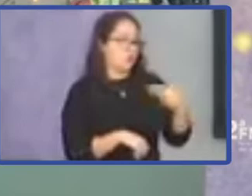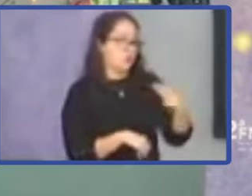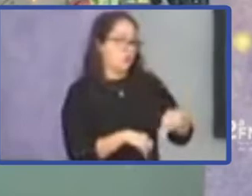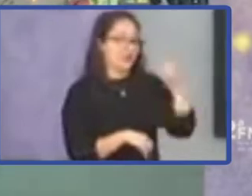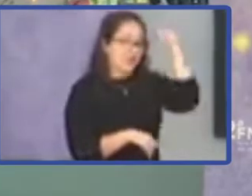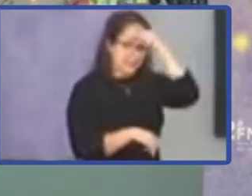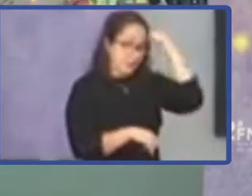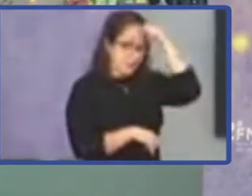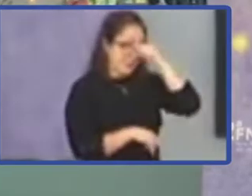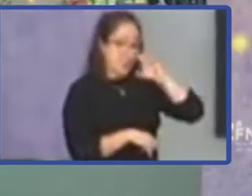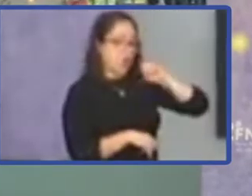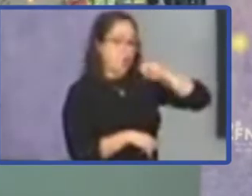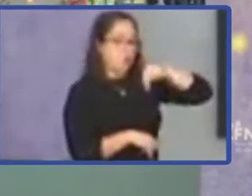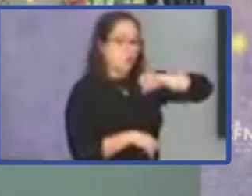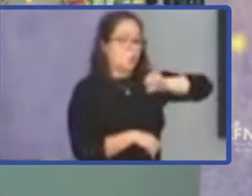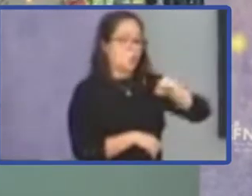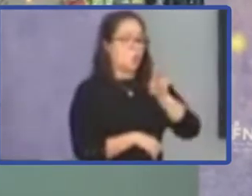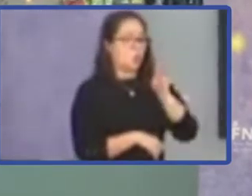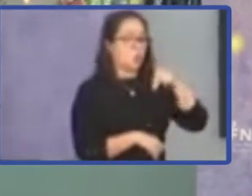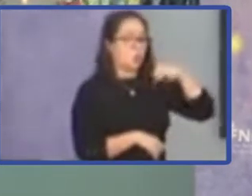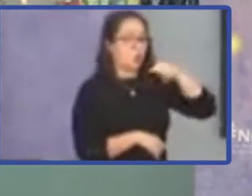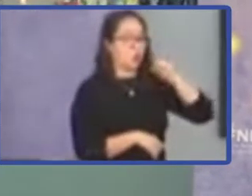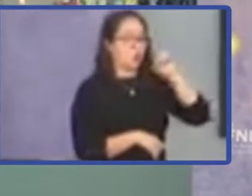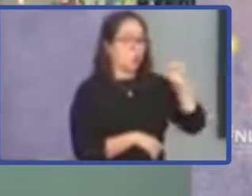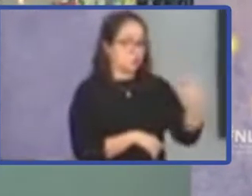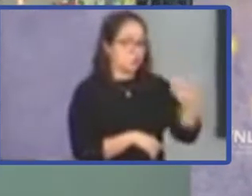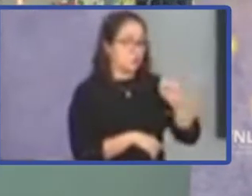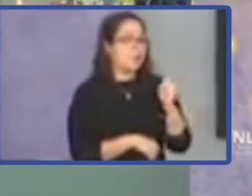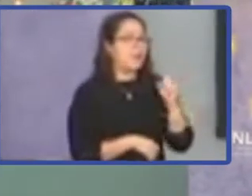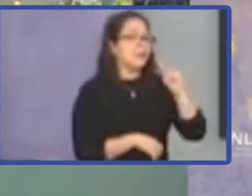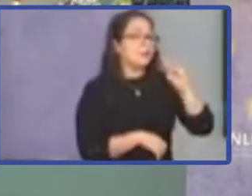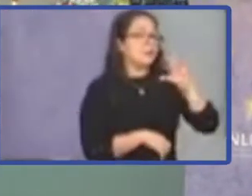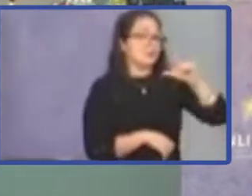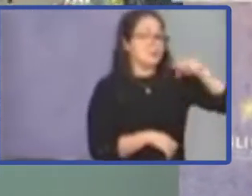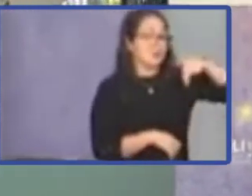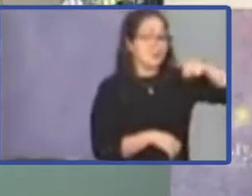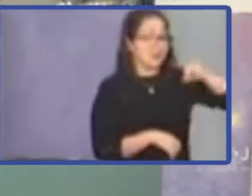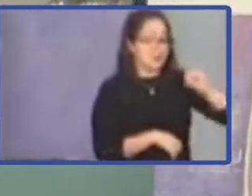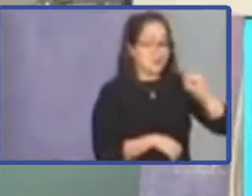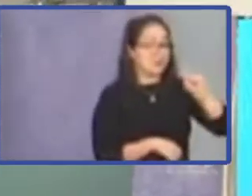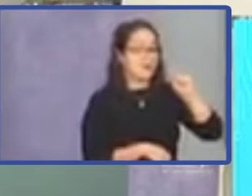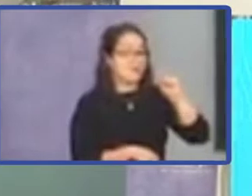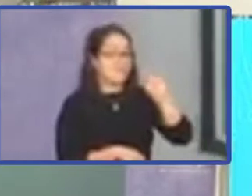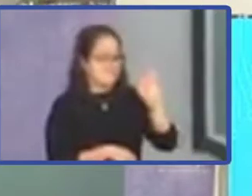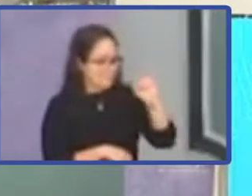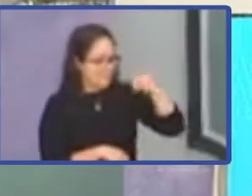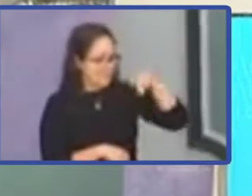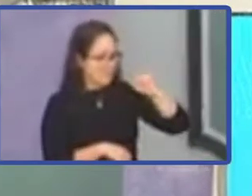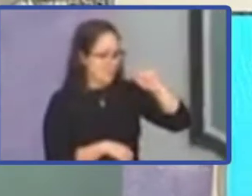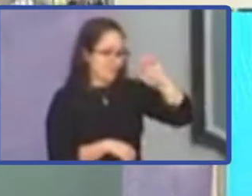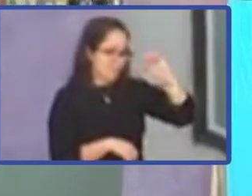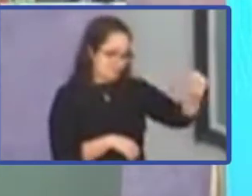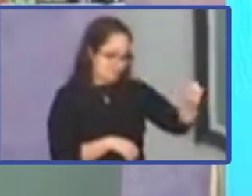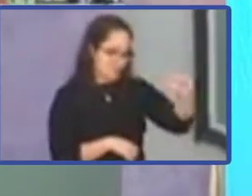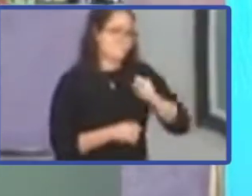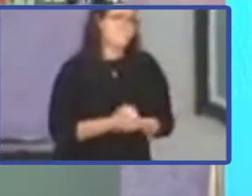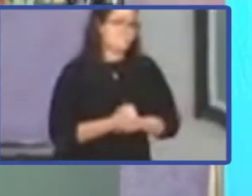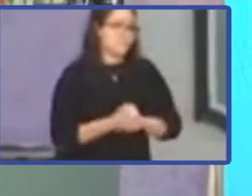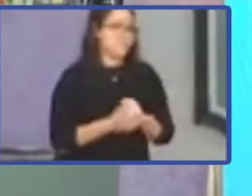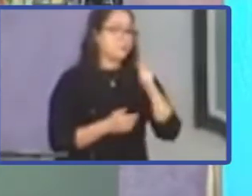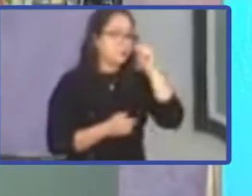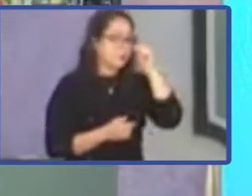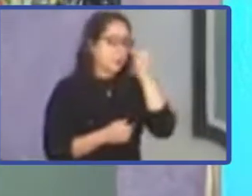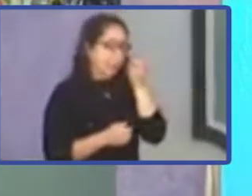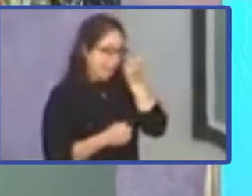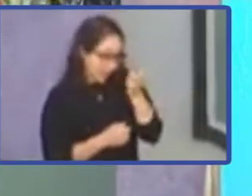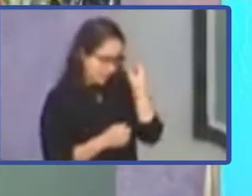transfinitos, es decir, más allá de infinitos. Vamos al siguiente, por favor. Y este señor usó